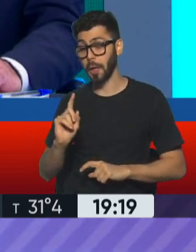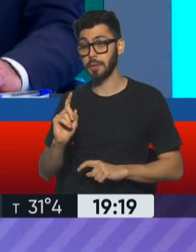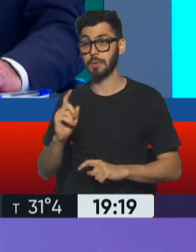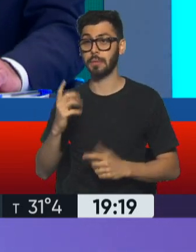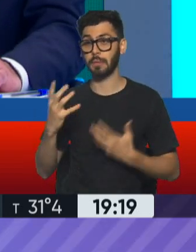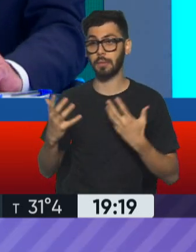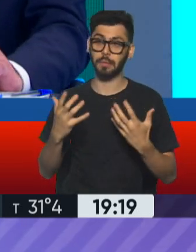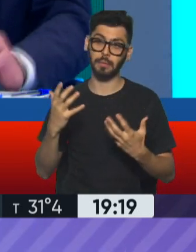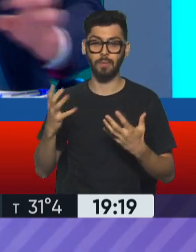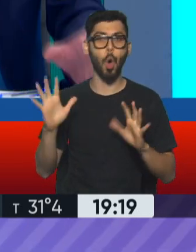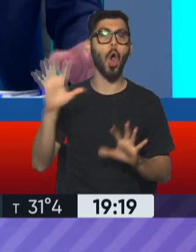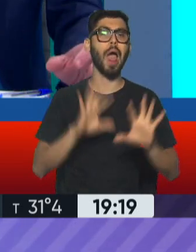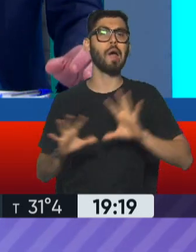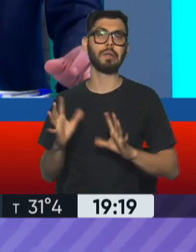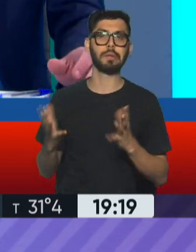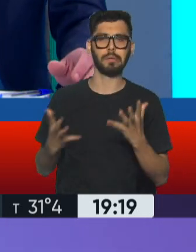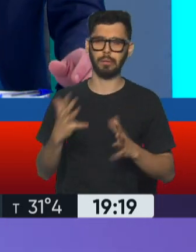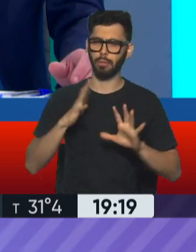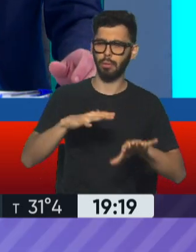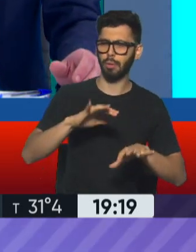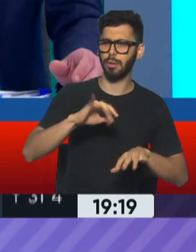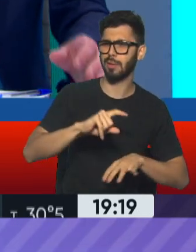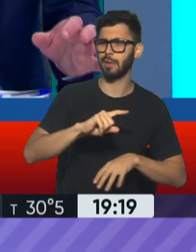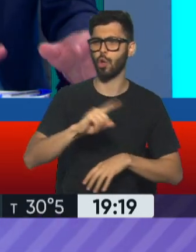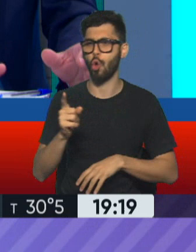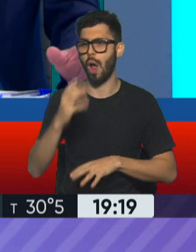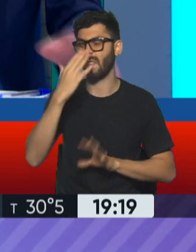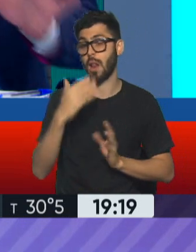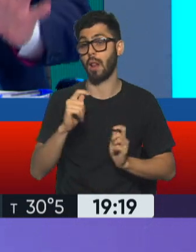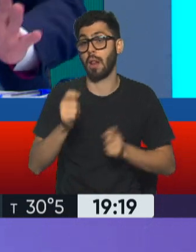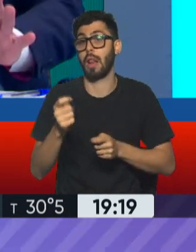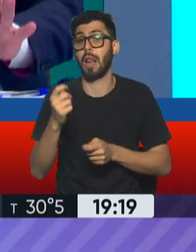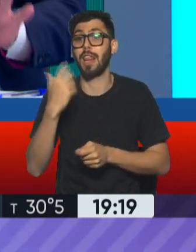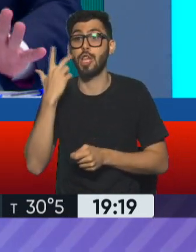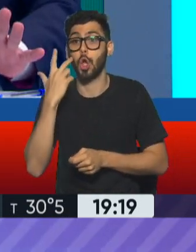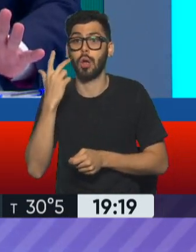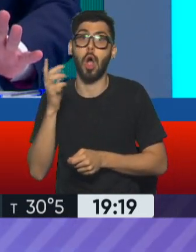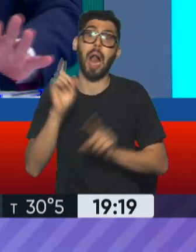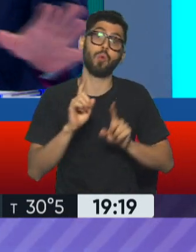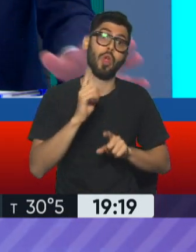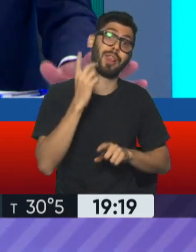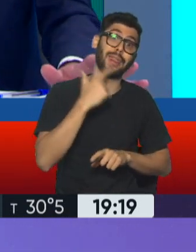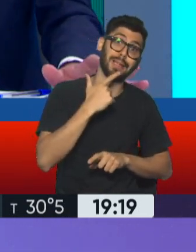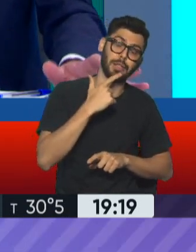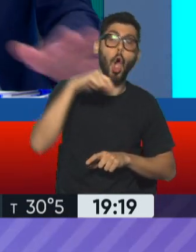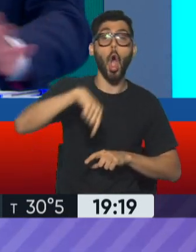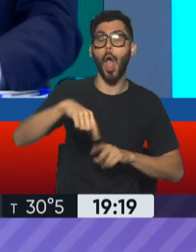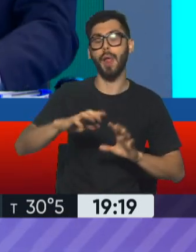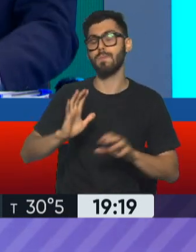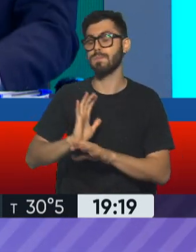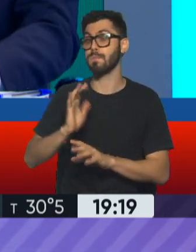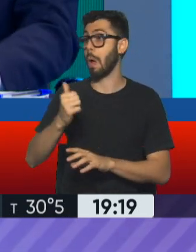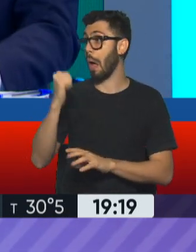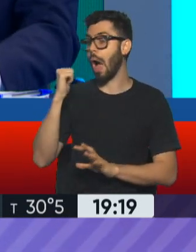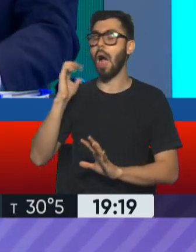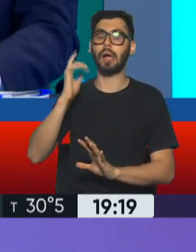descalabro desde el punto de vista organizativo, movilización, no movilización, finalmente fue el 18, algunos el 17. Bueno, hoy me parece que se consiguió, se hizo un aprendizaje de ese fin de